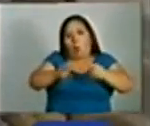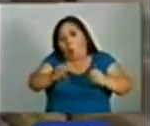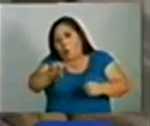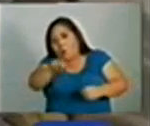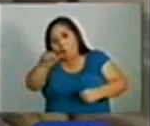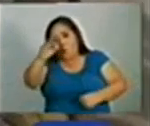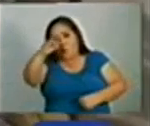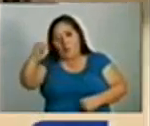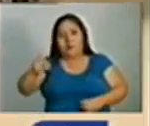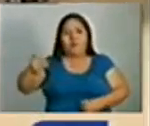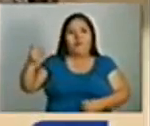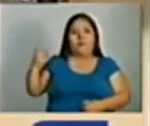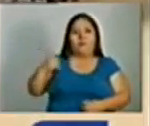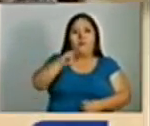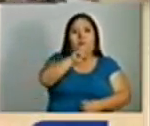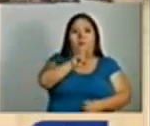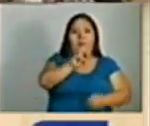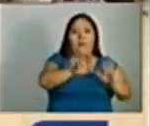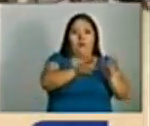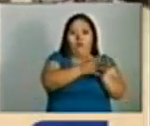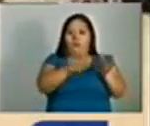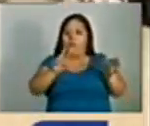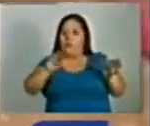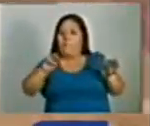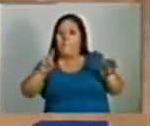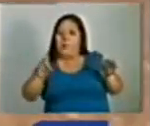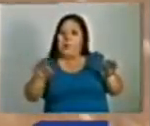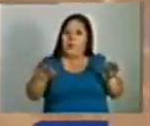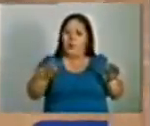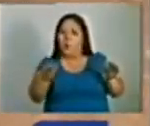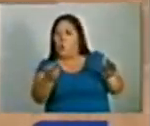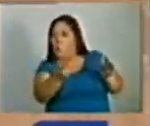Desde 2018 hasta 2021, una media de